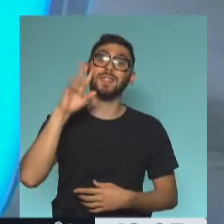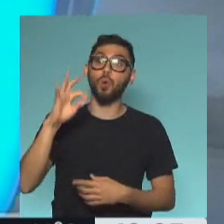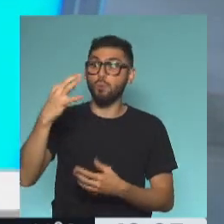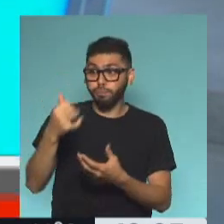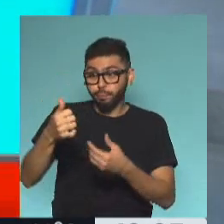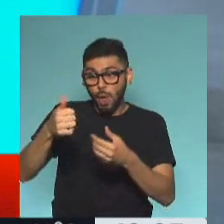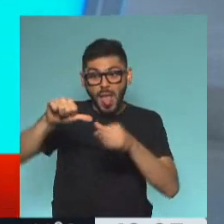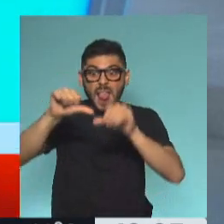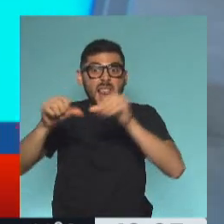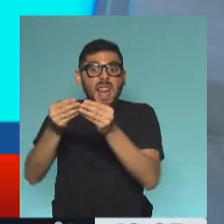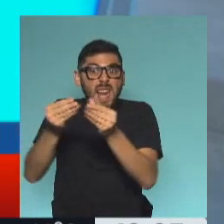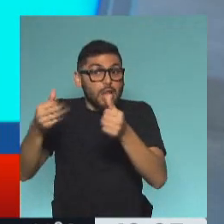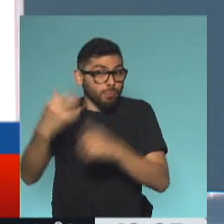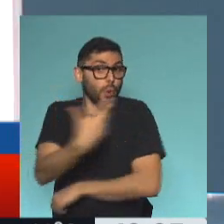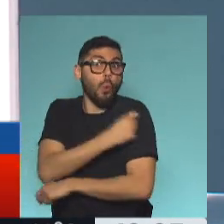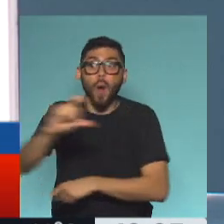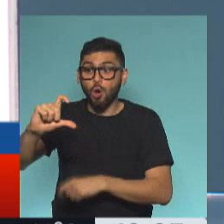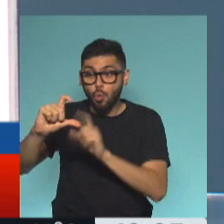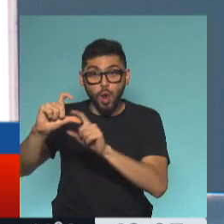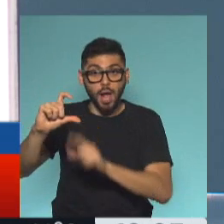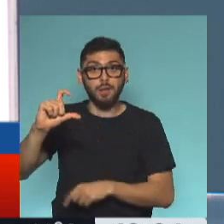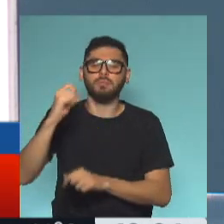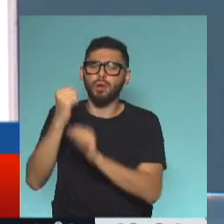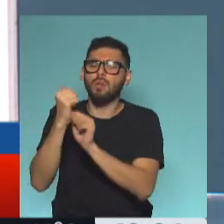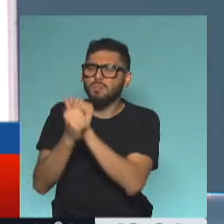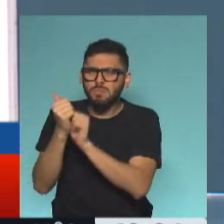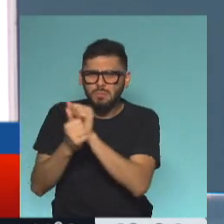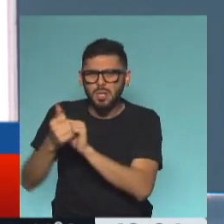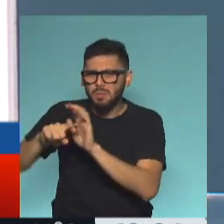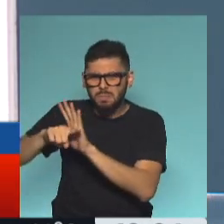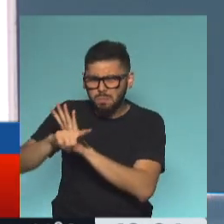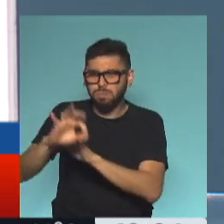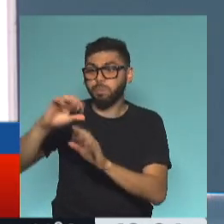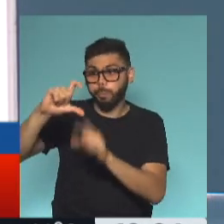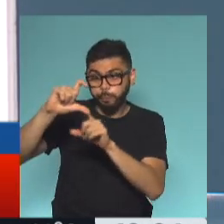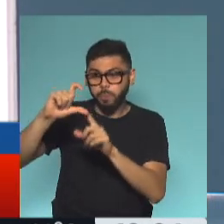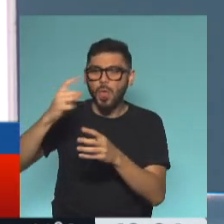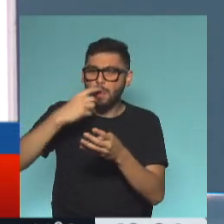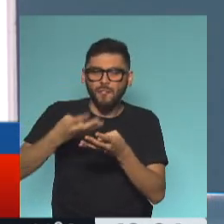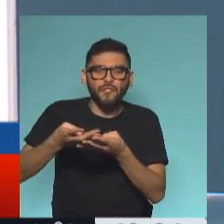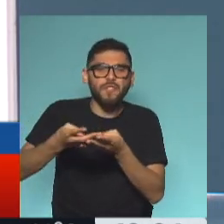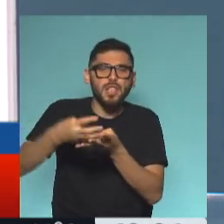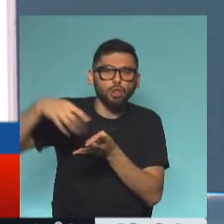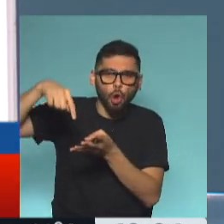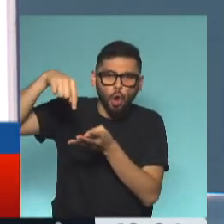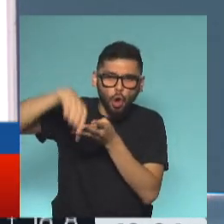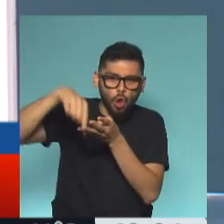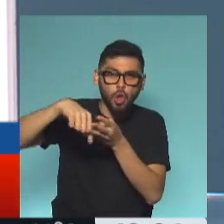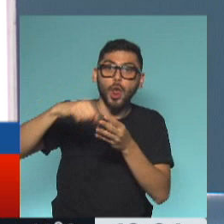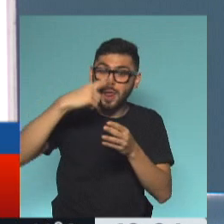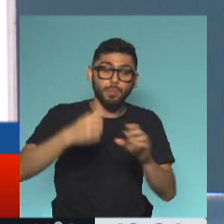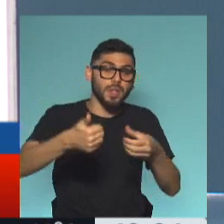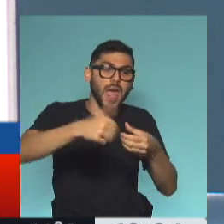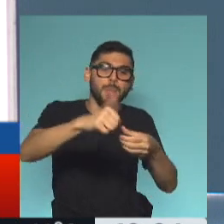Después una vez que lo procesan en grueso, digamos, el material es filtrado y envasado. Sí, acá teníamos